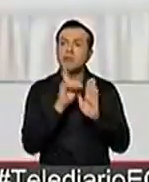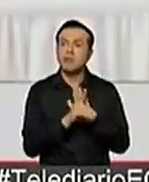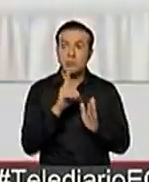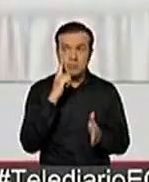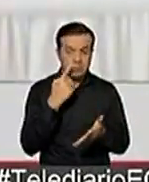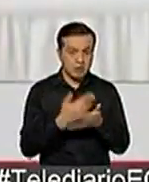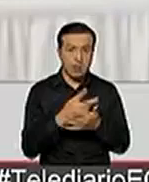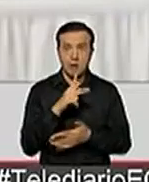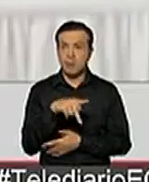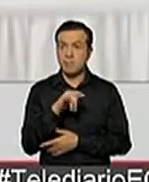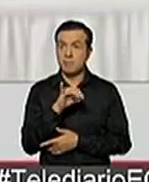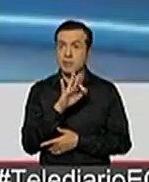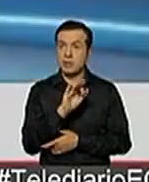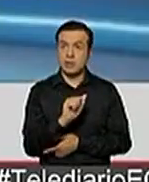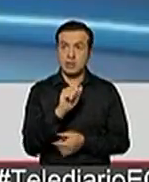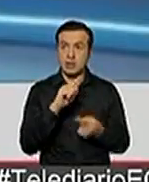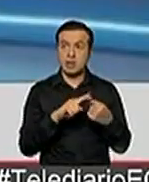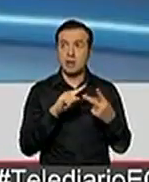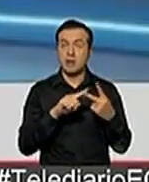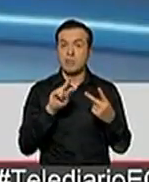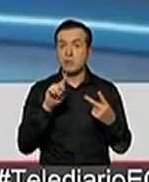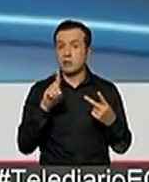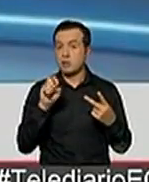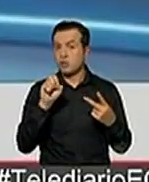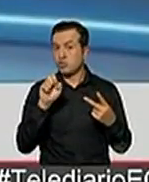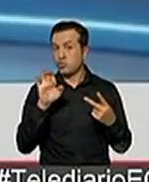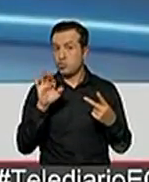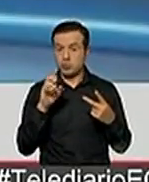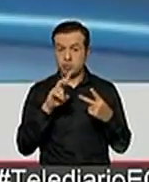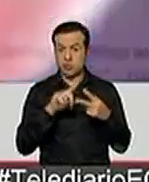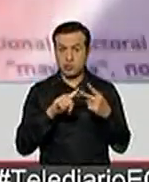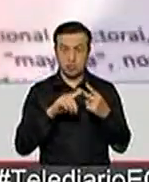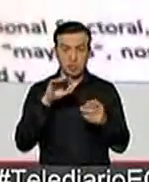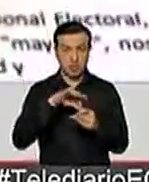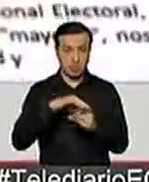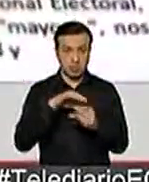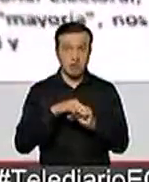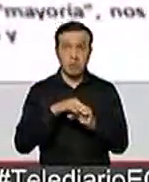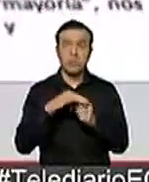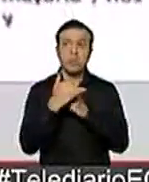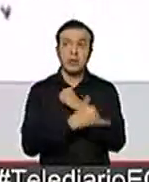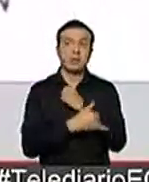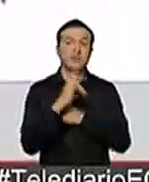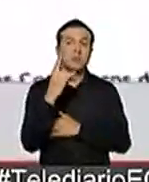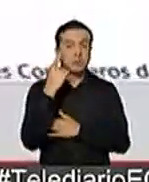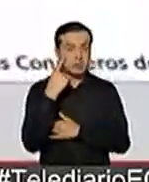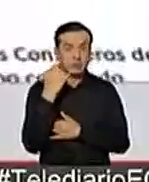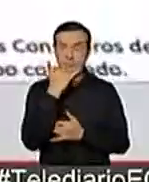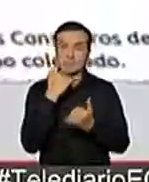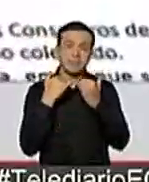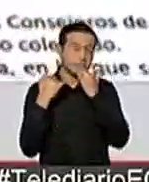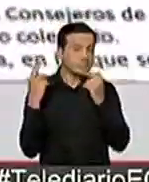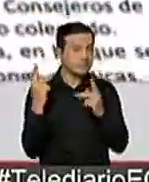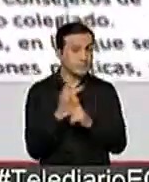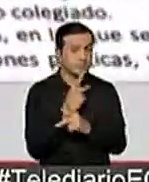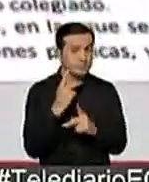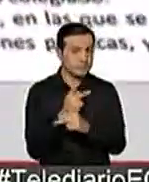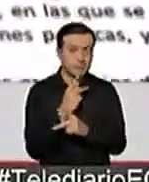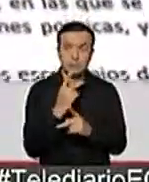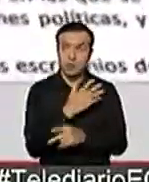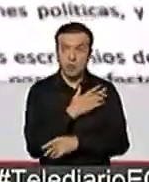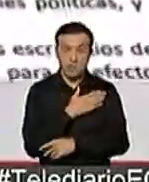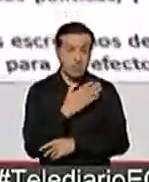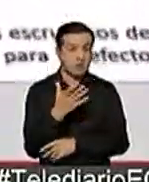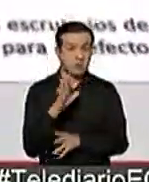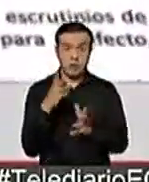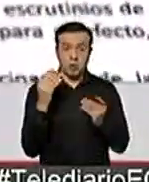Pita y Verde Soto mencionan esto haciendo una comparación con las elecciones en Bolivia, a las que califican de graves, por la total desconfianza